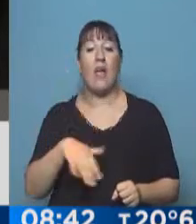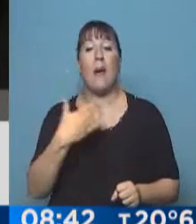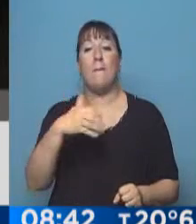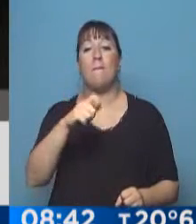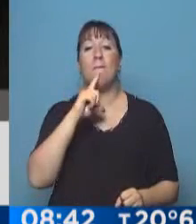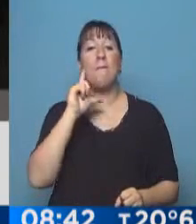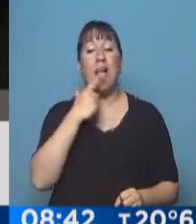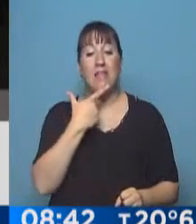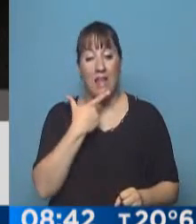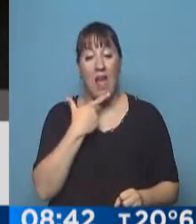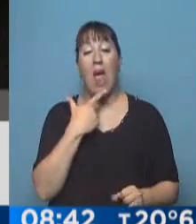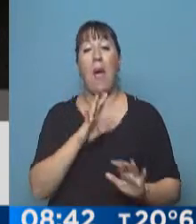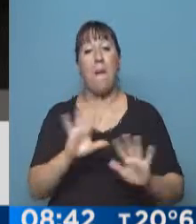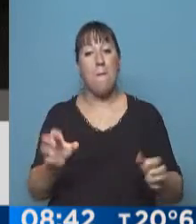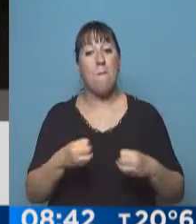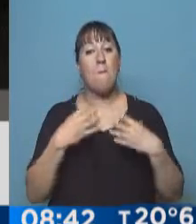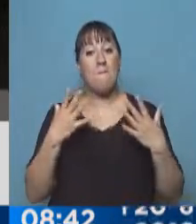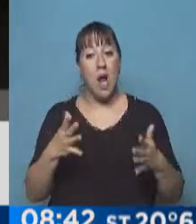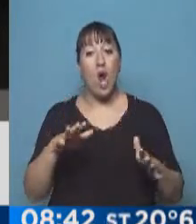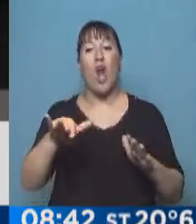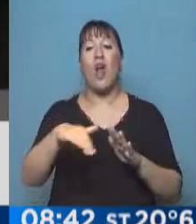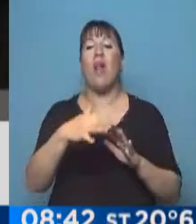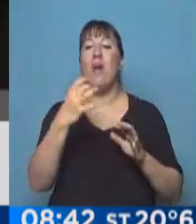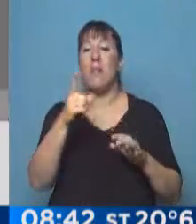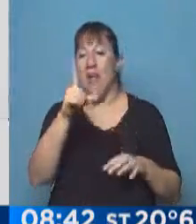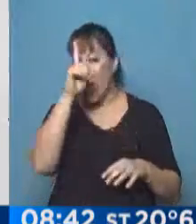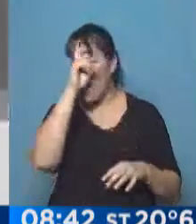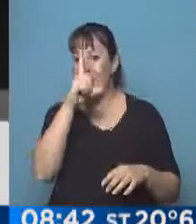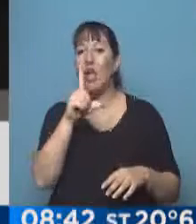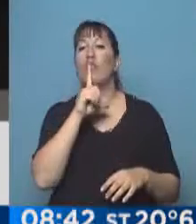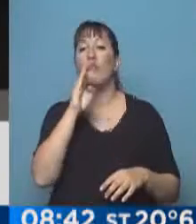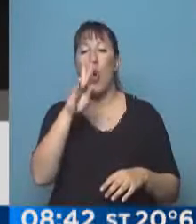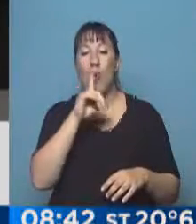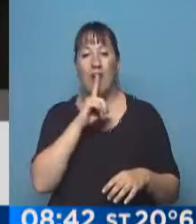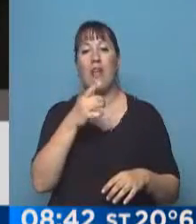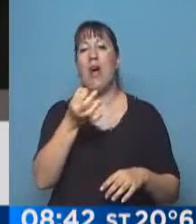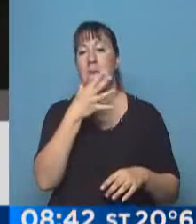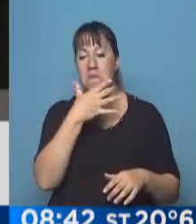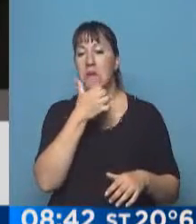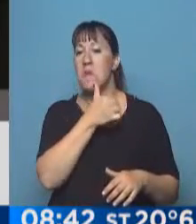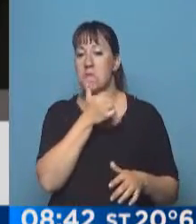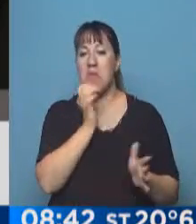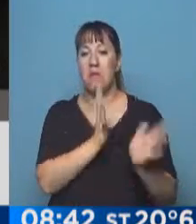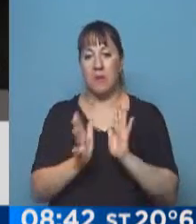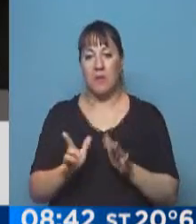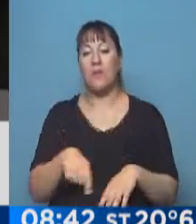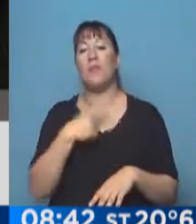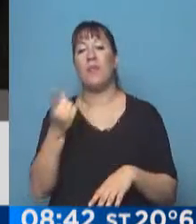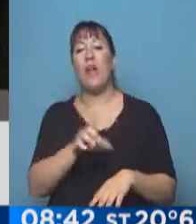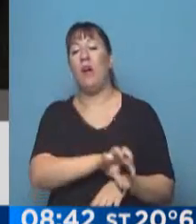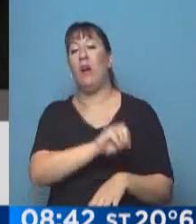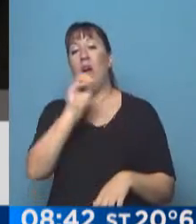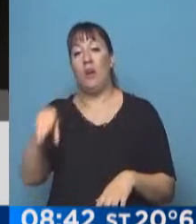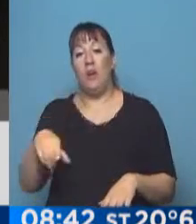Matías salió bien del Tobá, medicado, entró a Granaderos. Fue de la